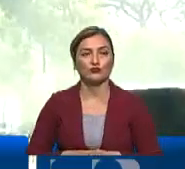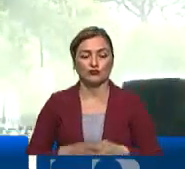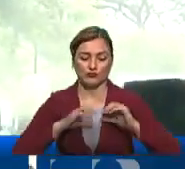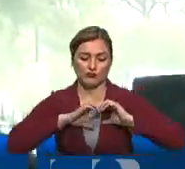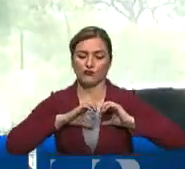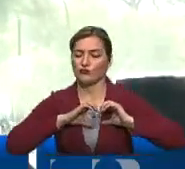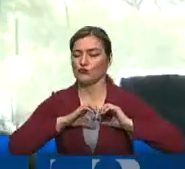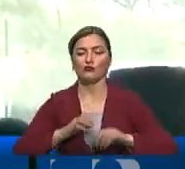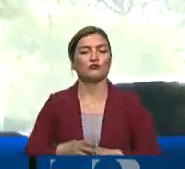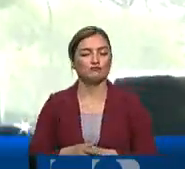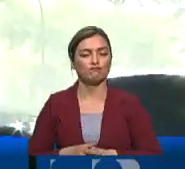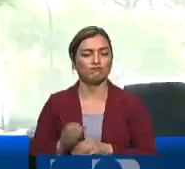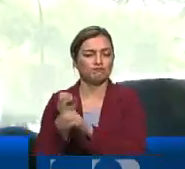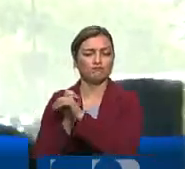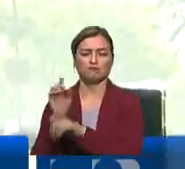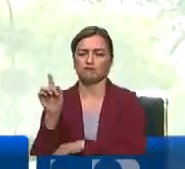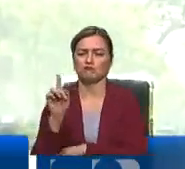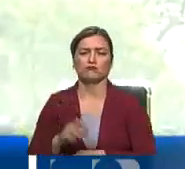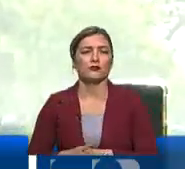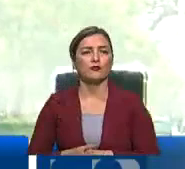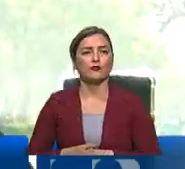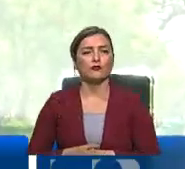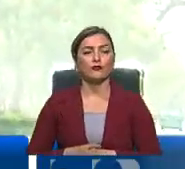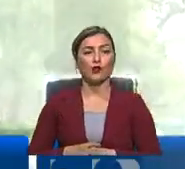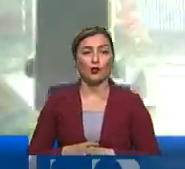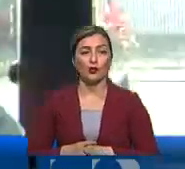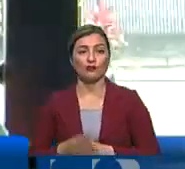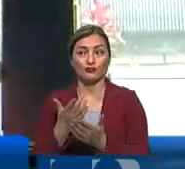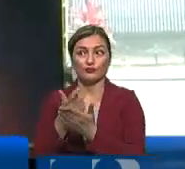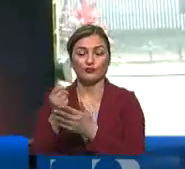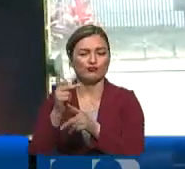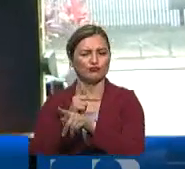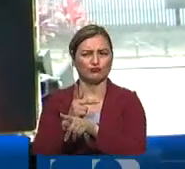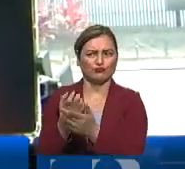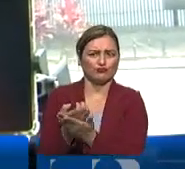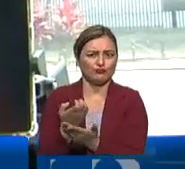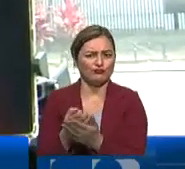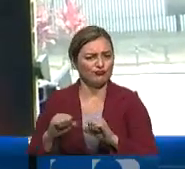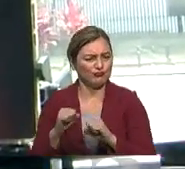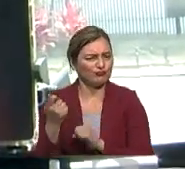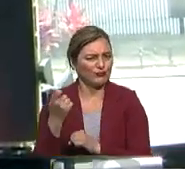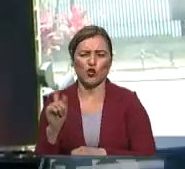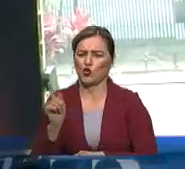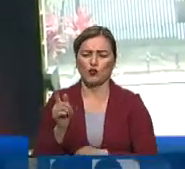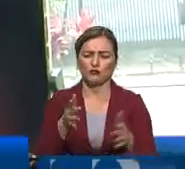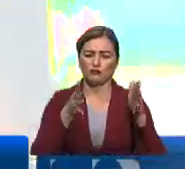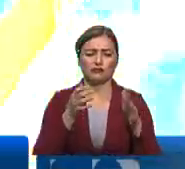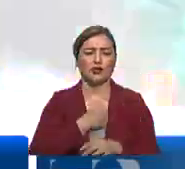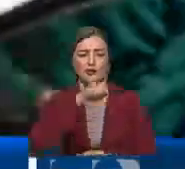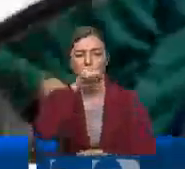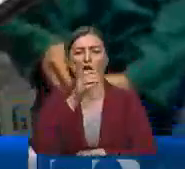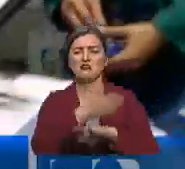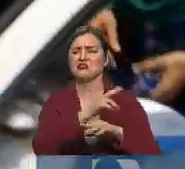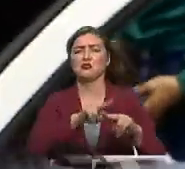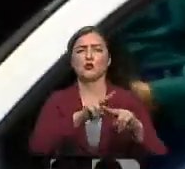corazón. No es por obligación de solamente adquirir el bien económico. Romper esquemas, porque es un trabajo de taxismo, siempre se dijo que era solo de hombres.